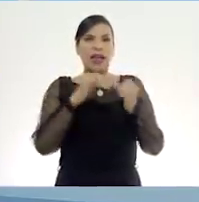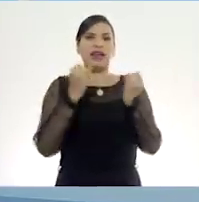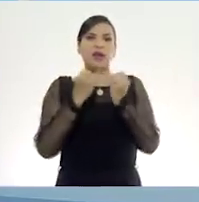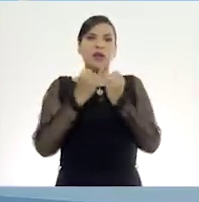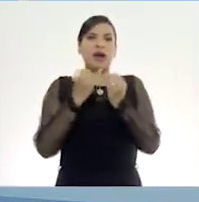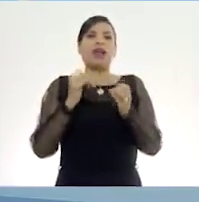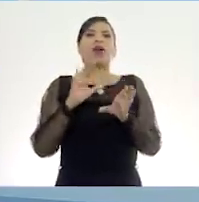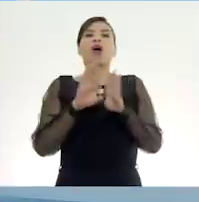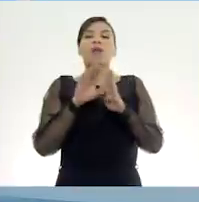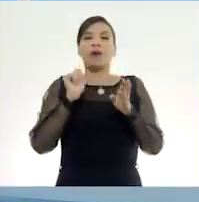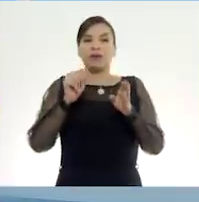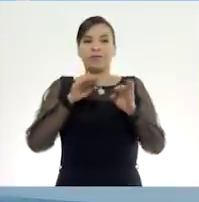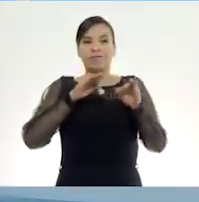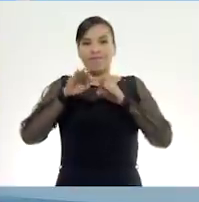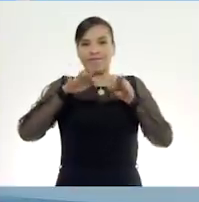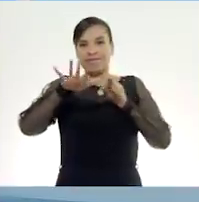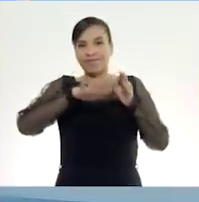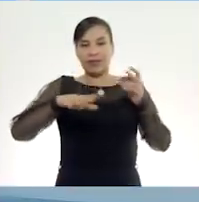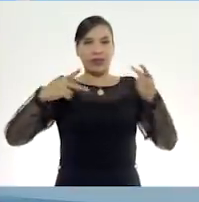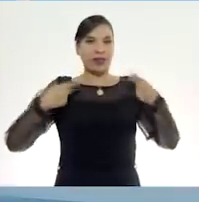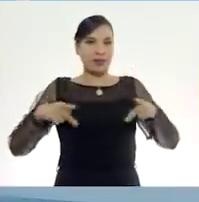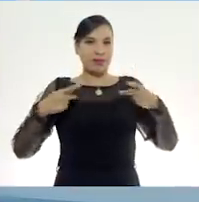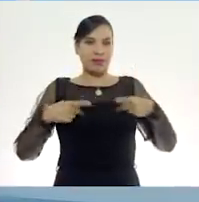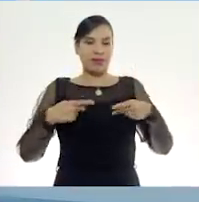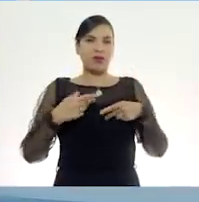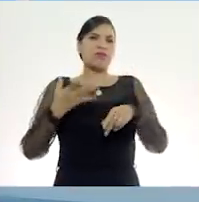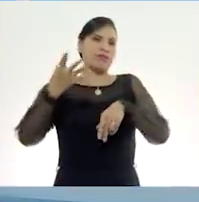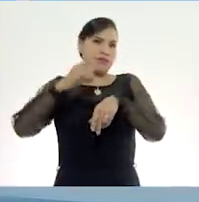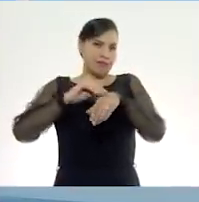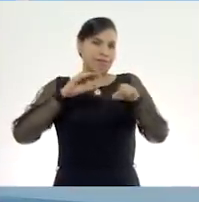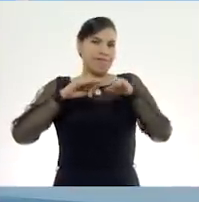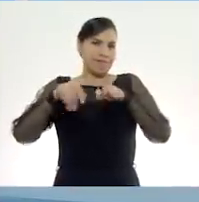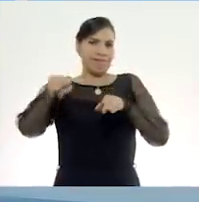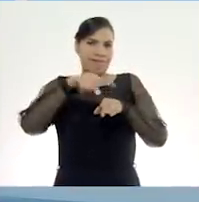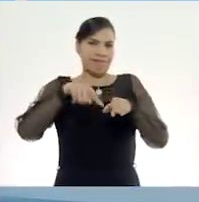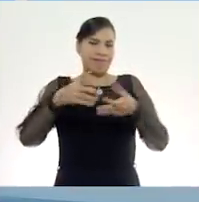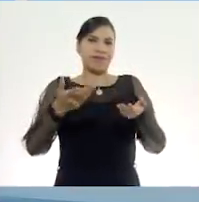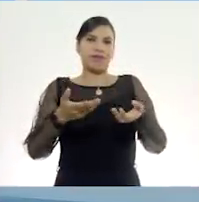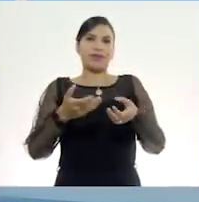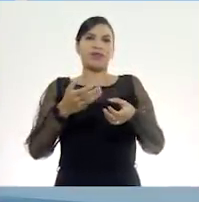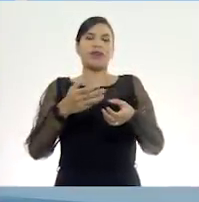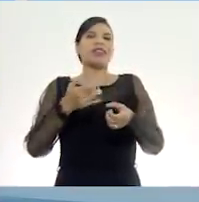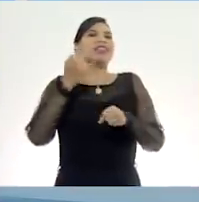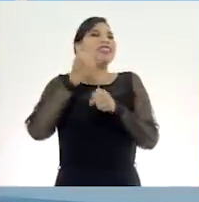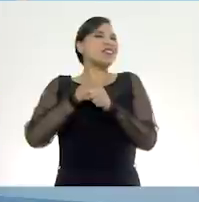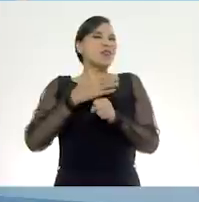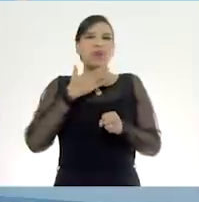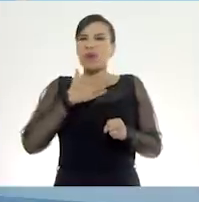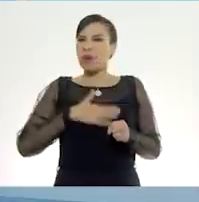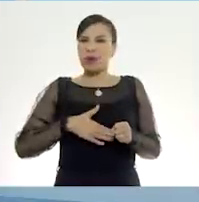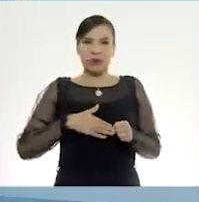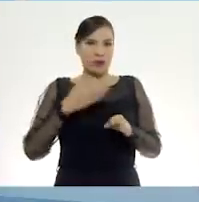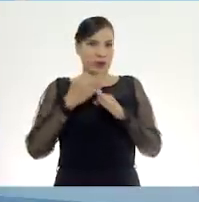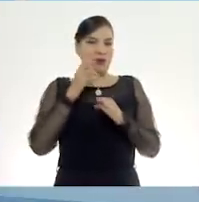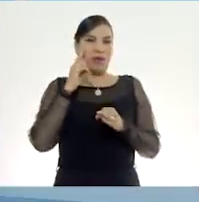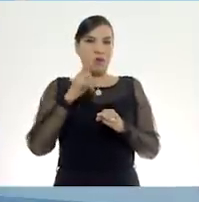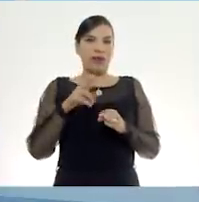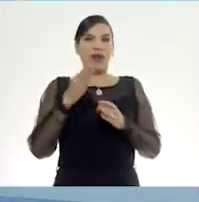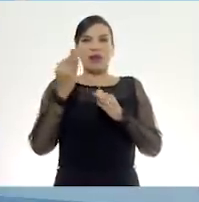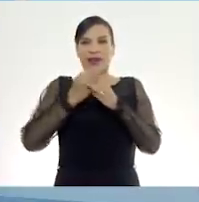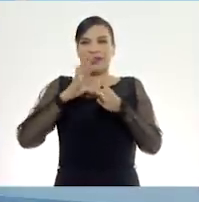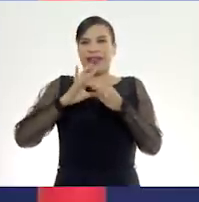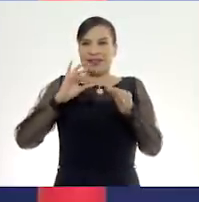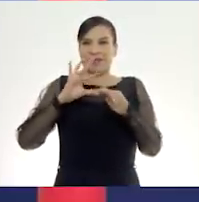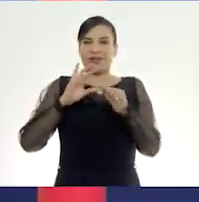las condiciones bajo las cuales a la gente se le permitía trabajar. Era una cuestión injusta, como lo pudimos ver, como nos